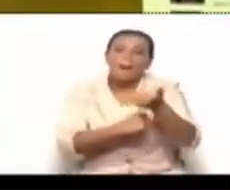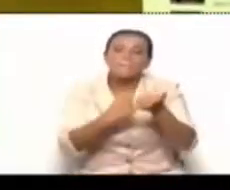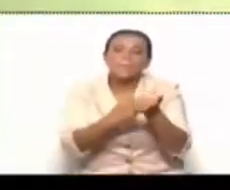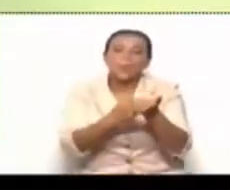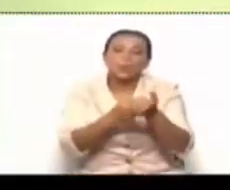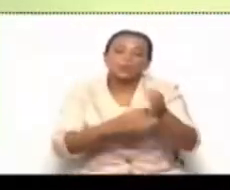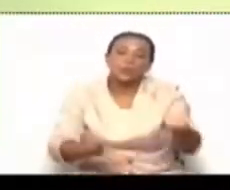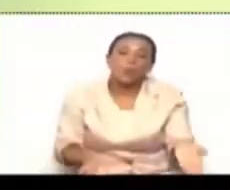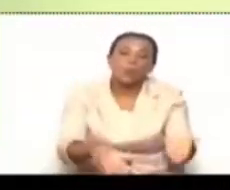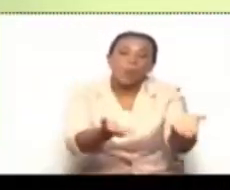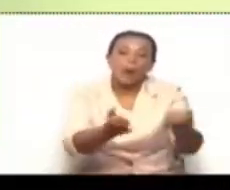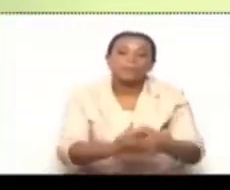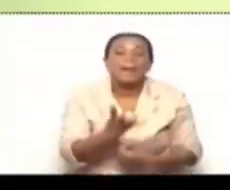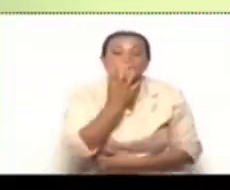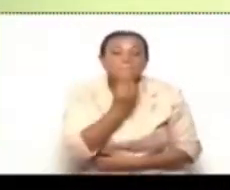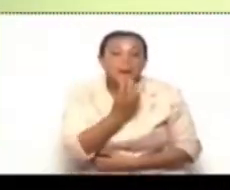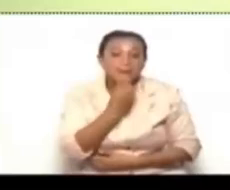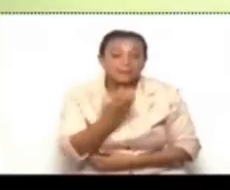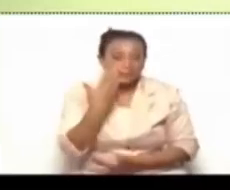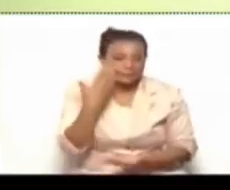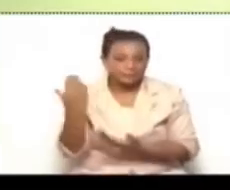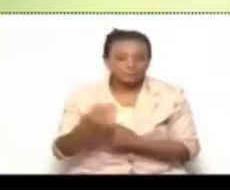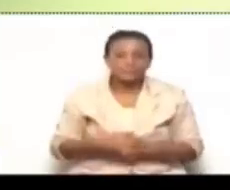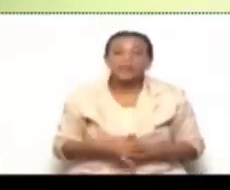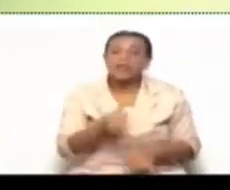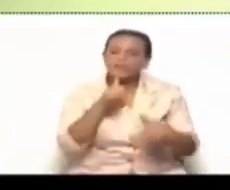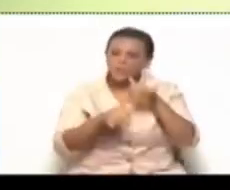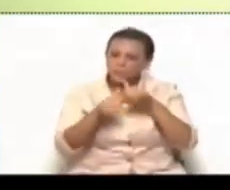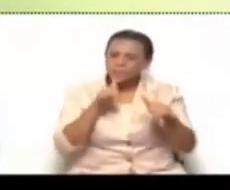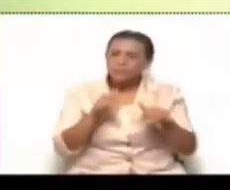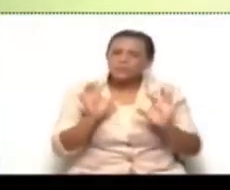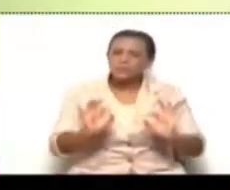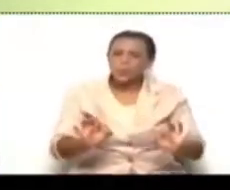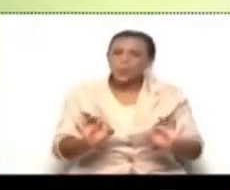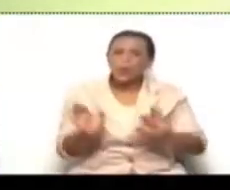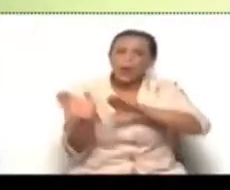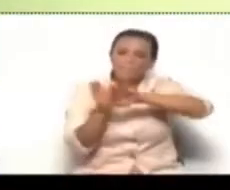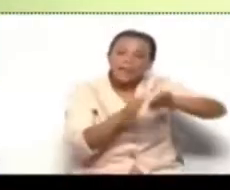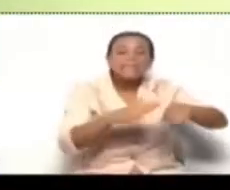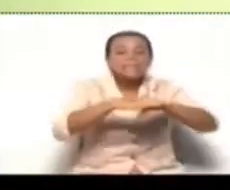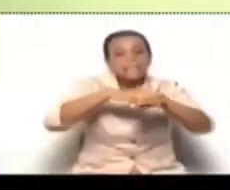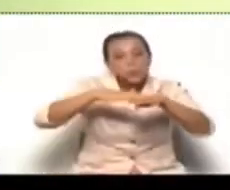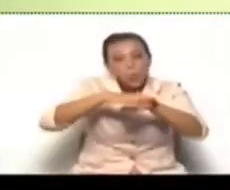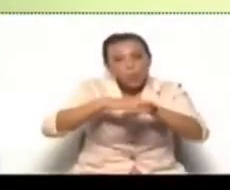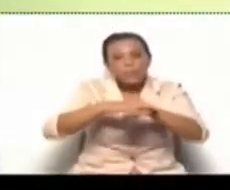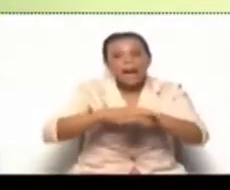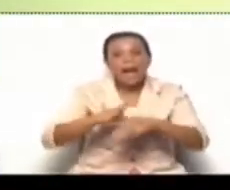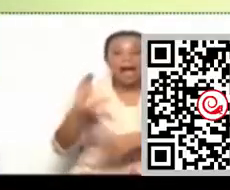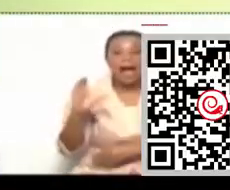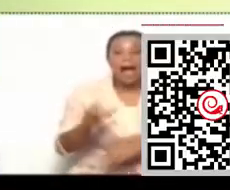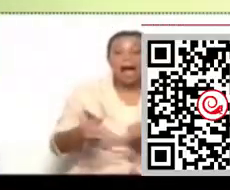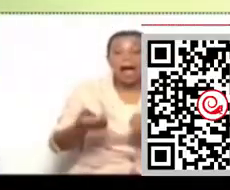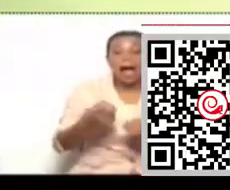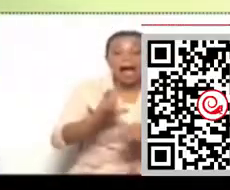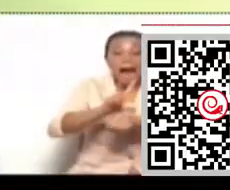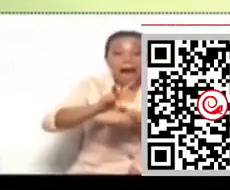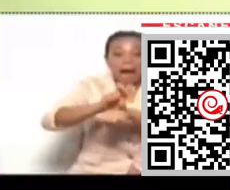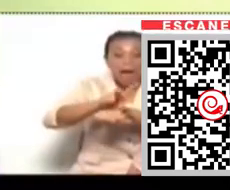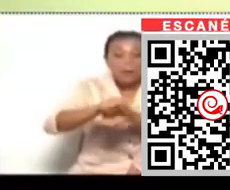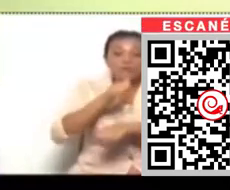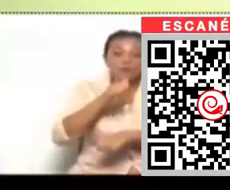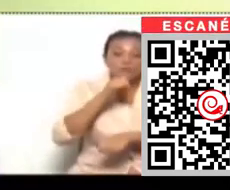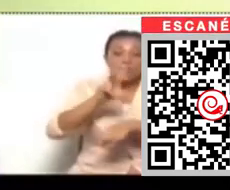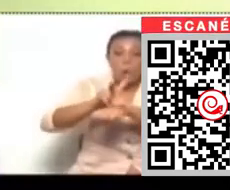armamentístico para Israel. Y aquí le traemos una noticia de, y le pido disculpa de antemano, Caracol. Caracol, que